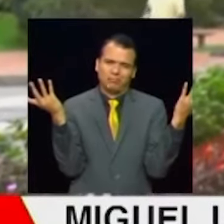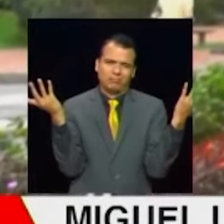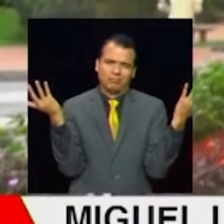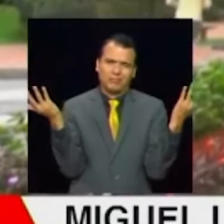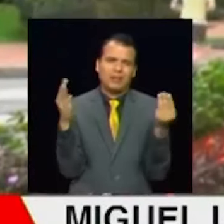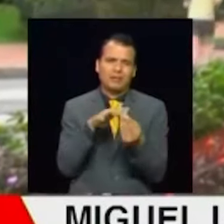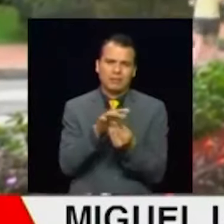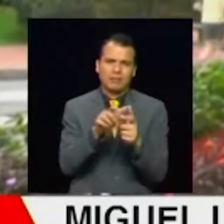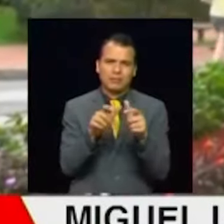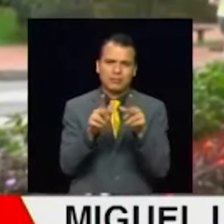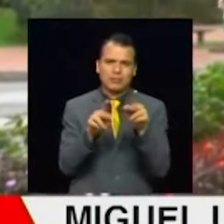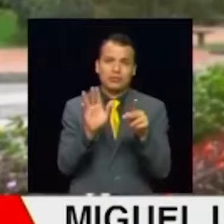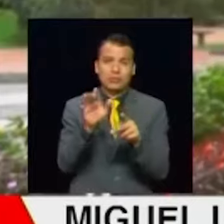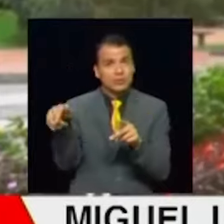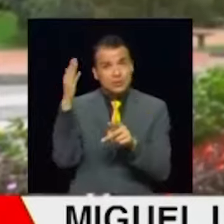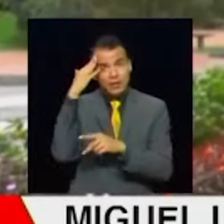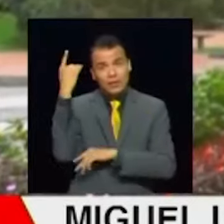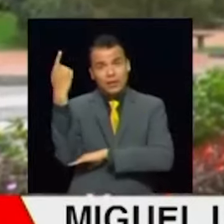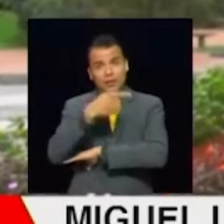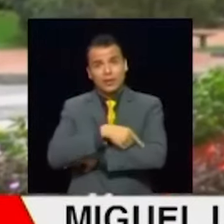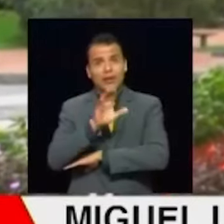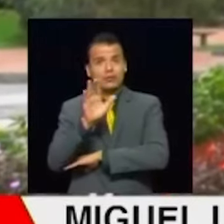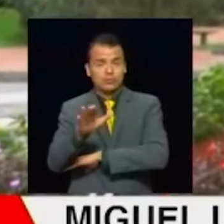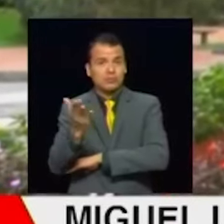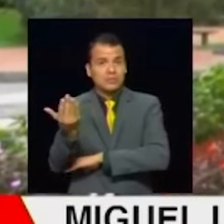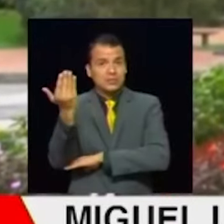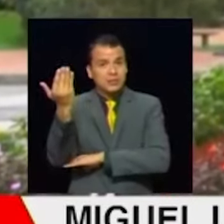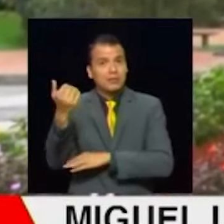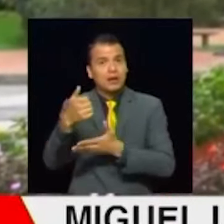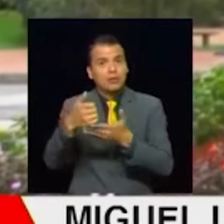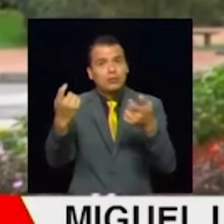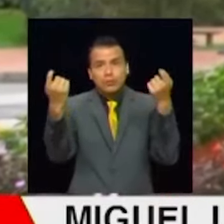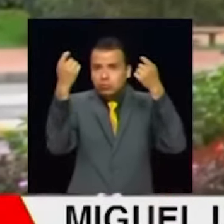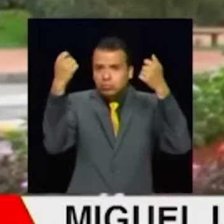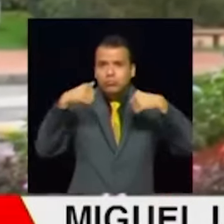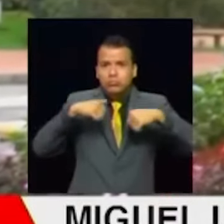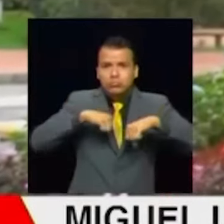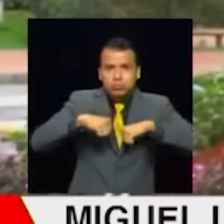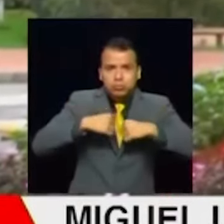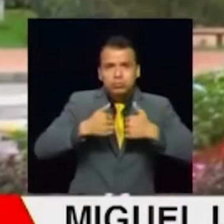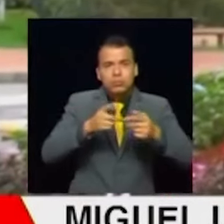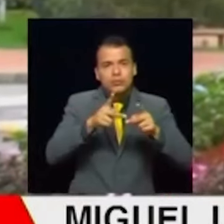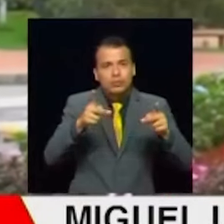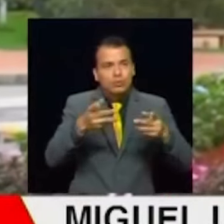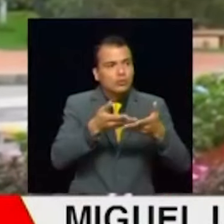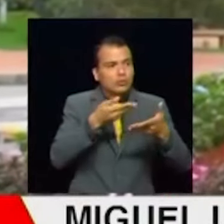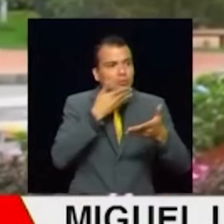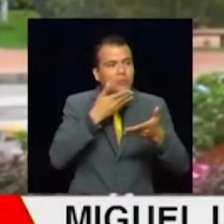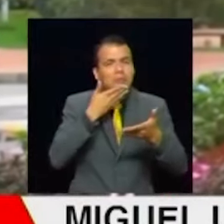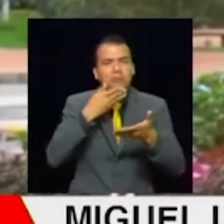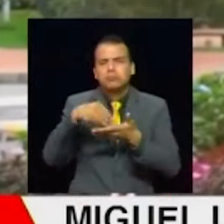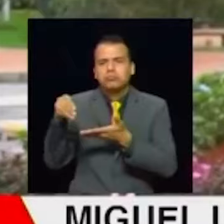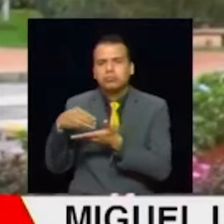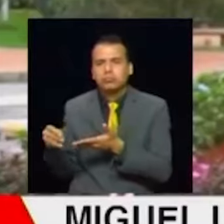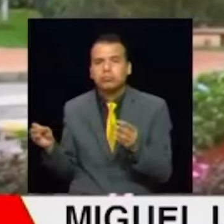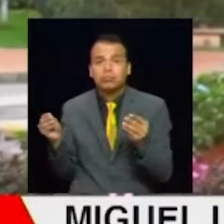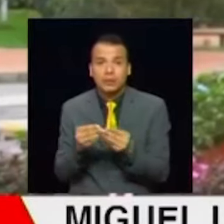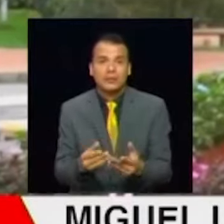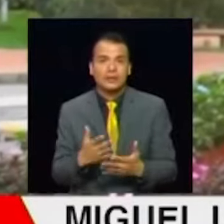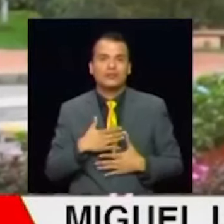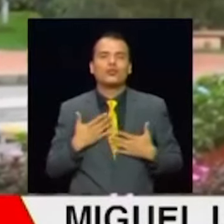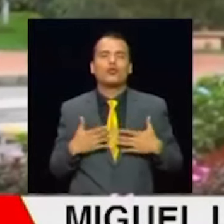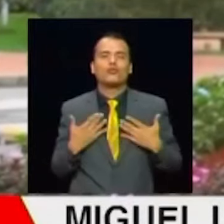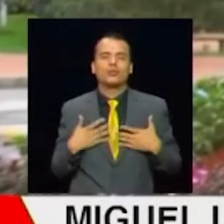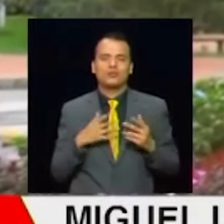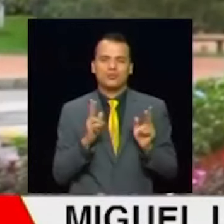porque estimula el comercio, la industria, especialmente en un momento de estancamiento y desplome económico, y por el otro lado genera un bienestar social para